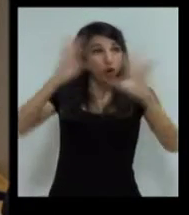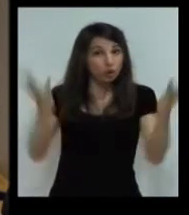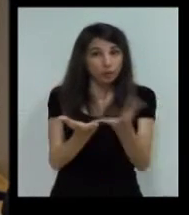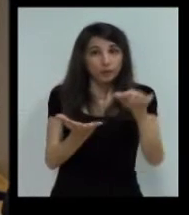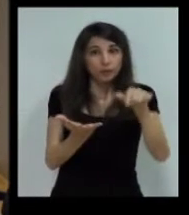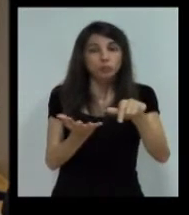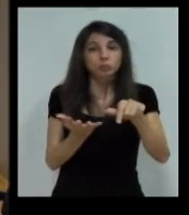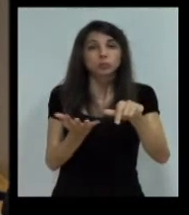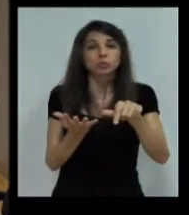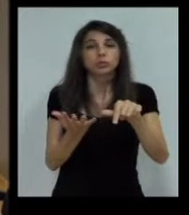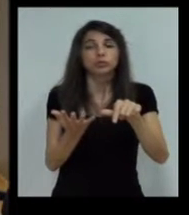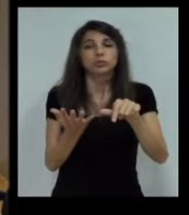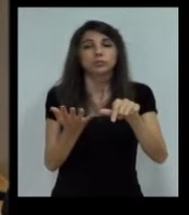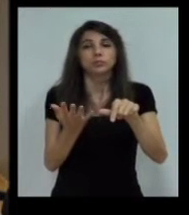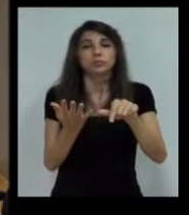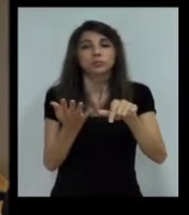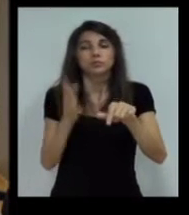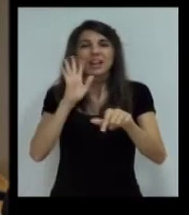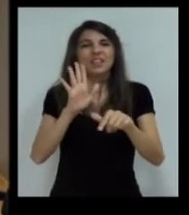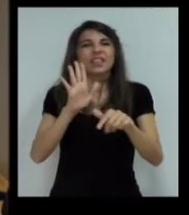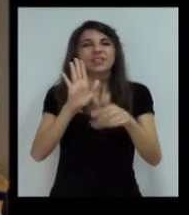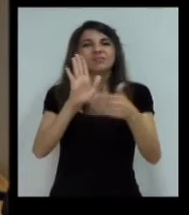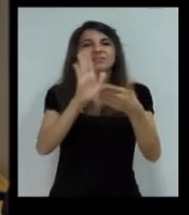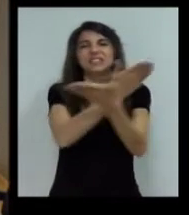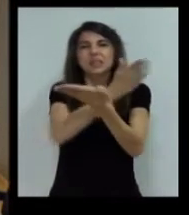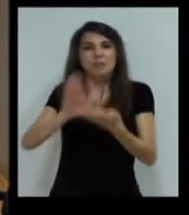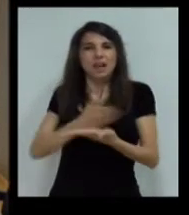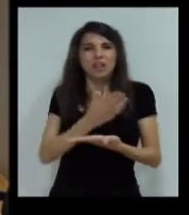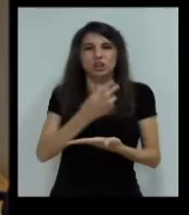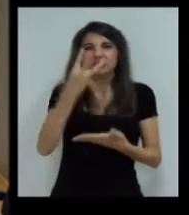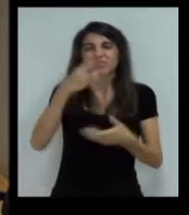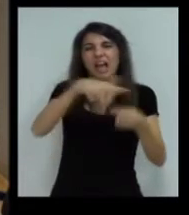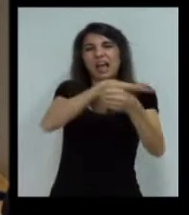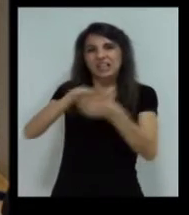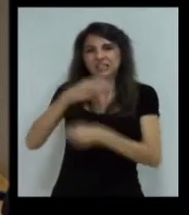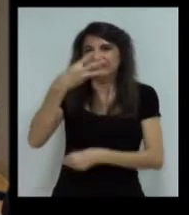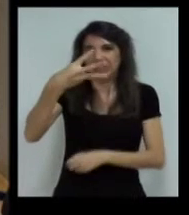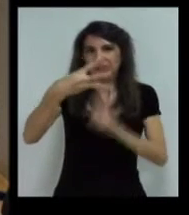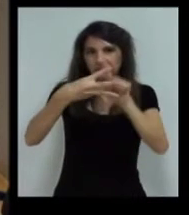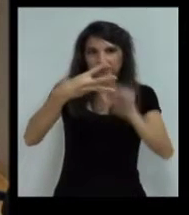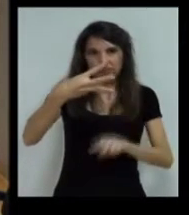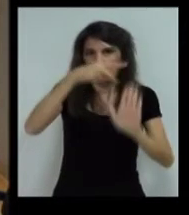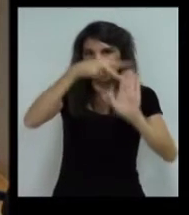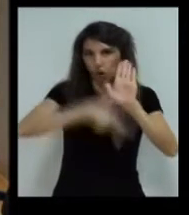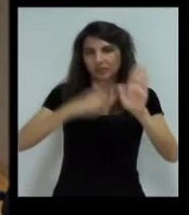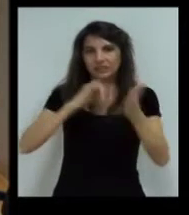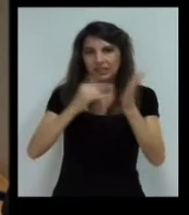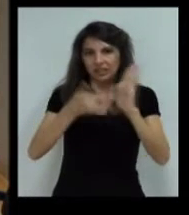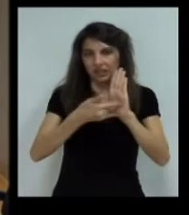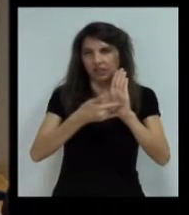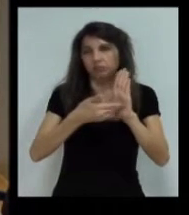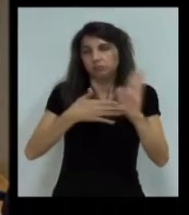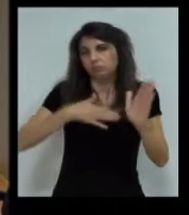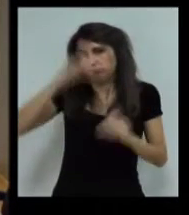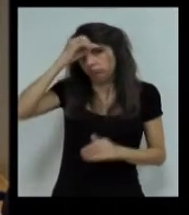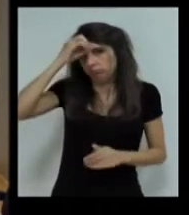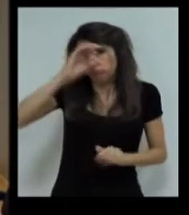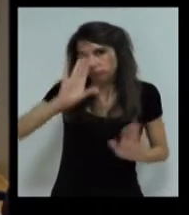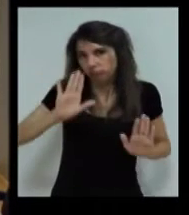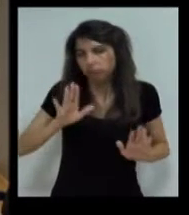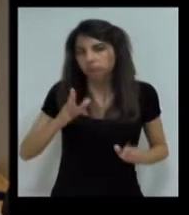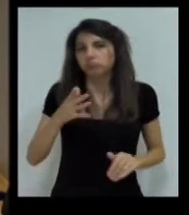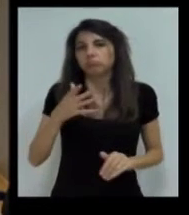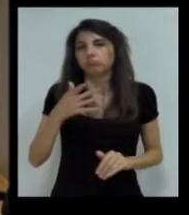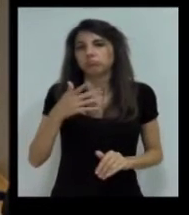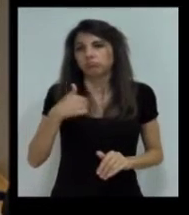está, por así decirlo, dividido en tres grandes áreas de normas técnicas, que desde mi punto de vista, y yo ahí también me pliego a